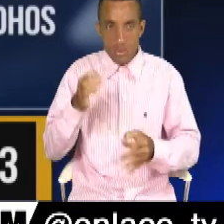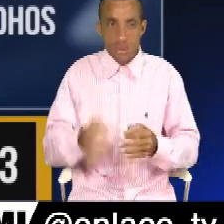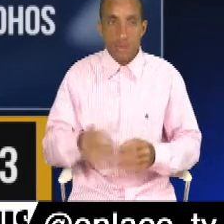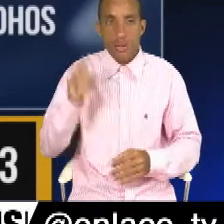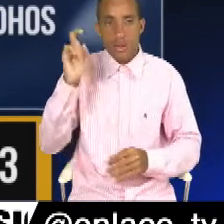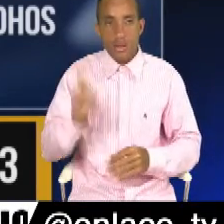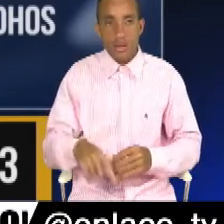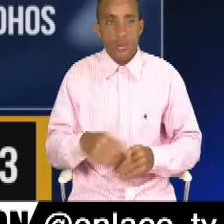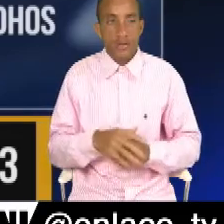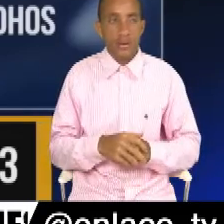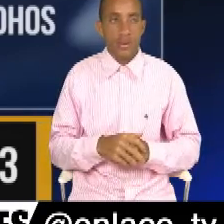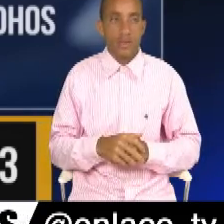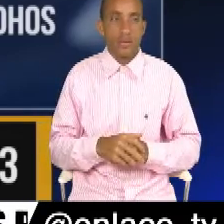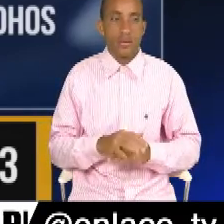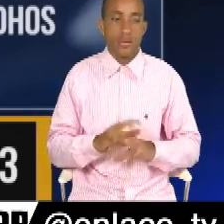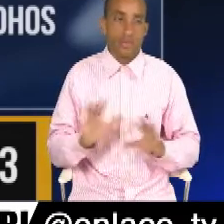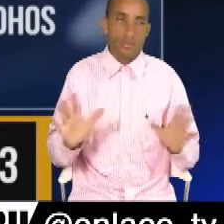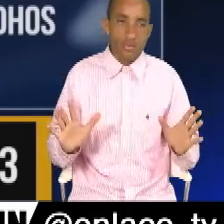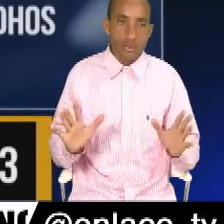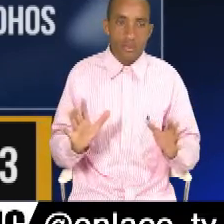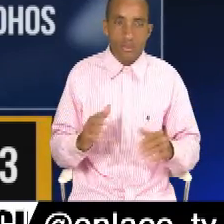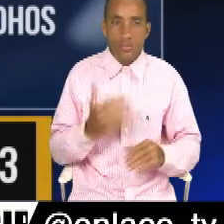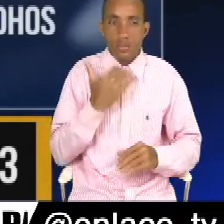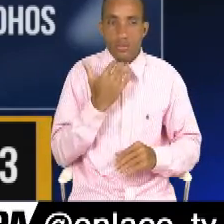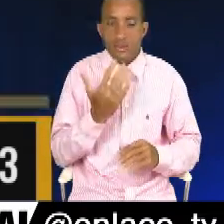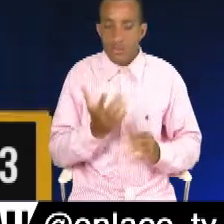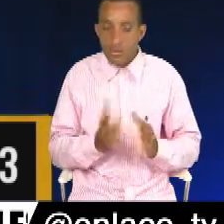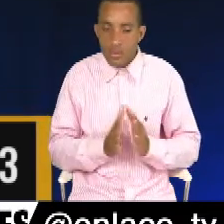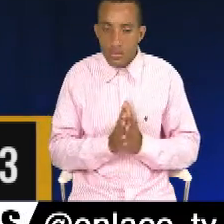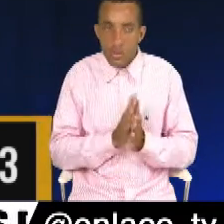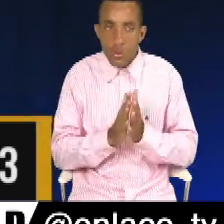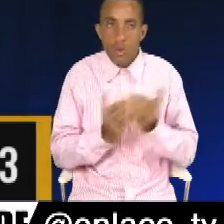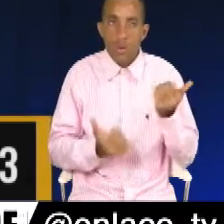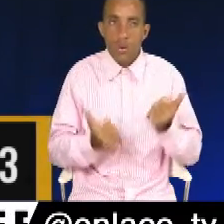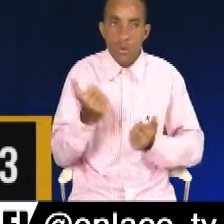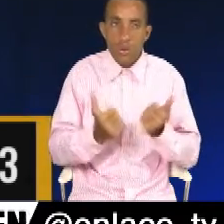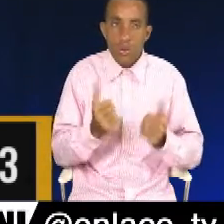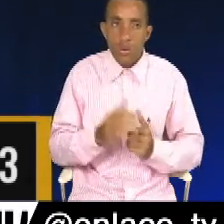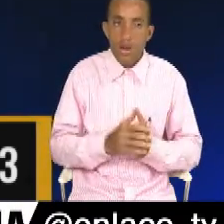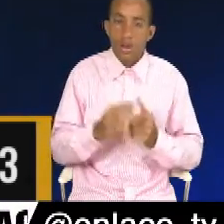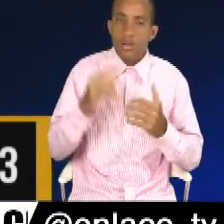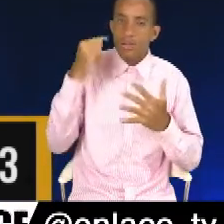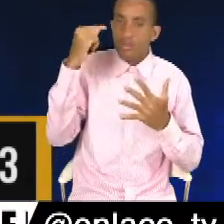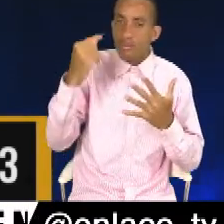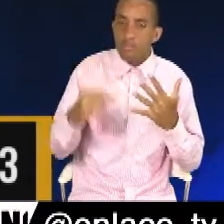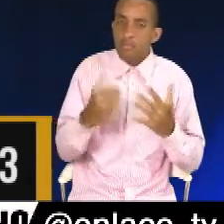aras de aclarar y establecer cuáles han sido los criterios que hubo ese